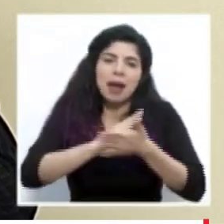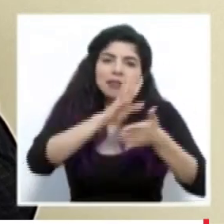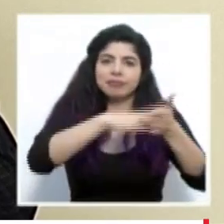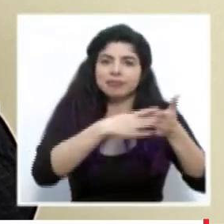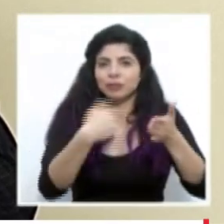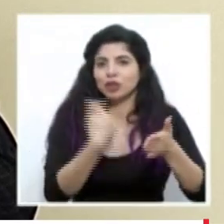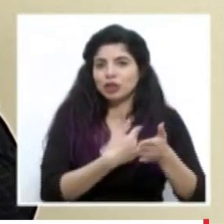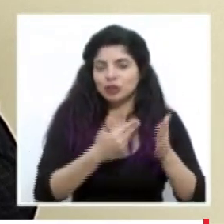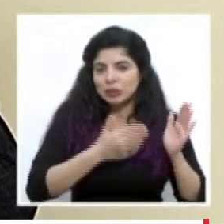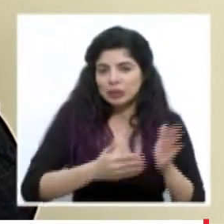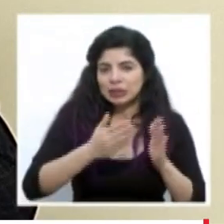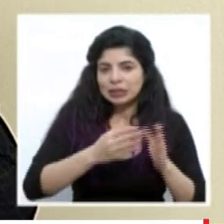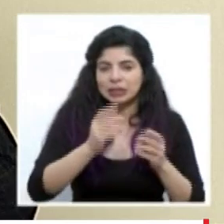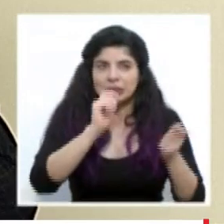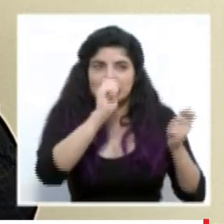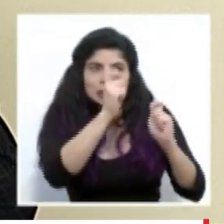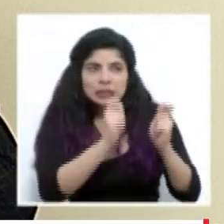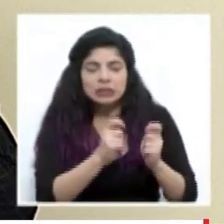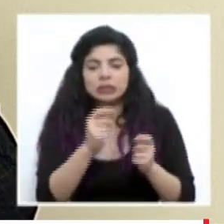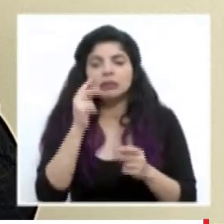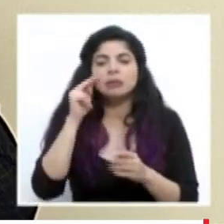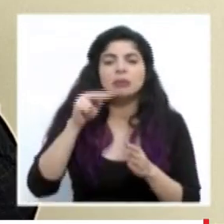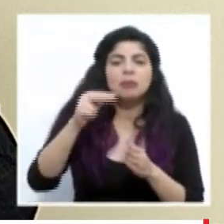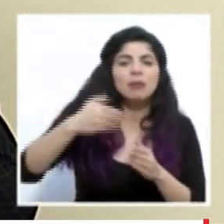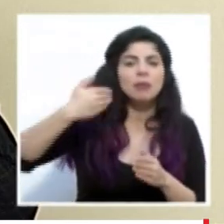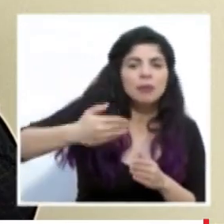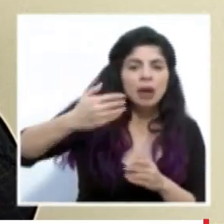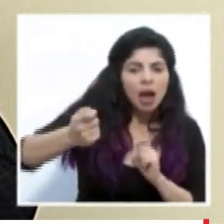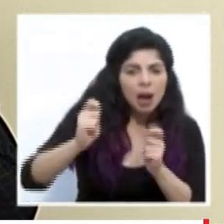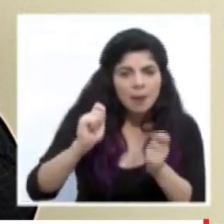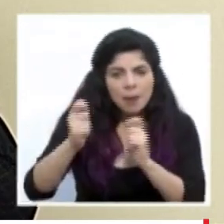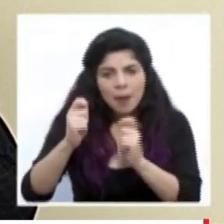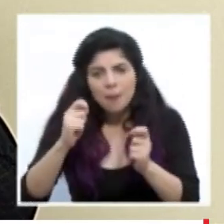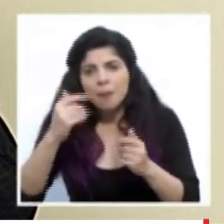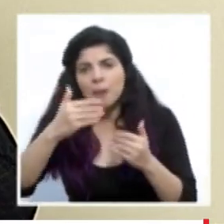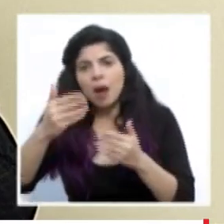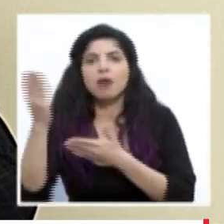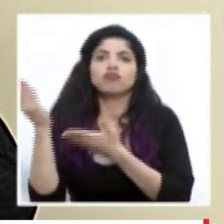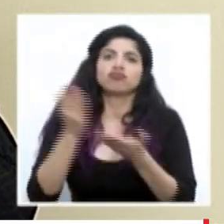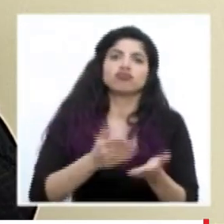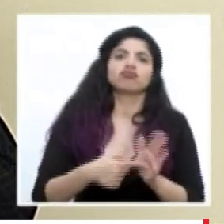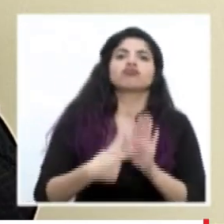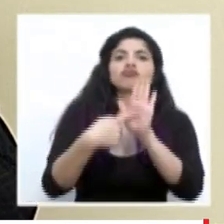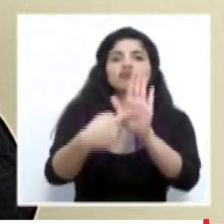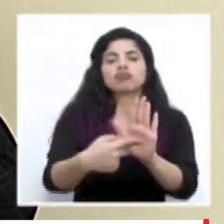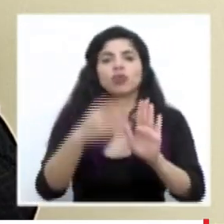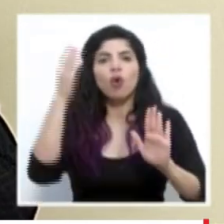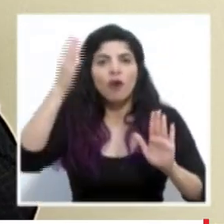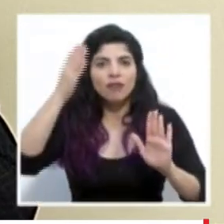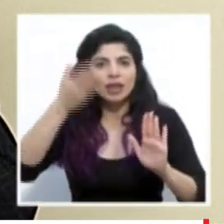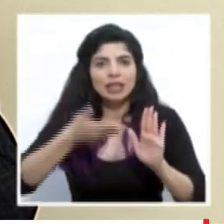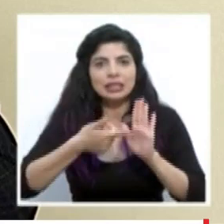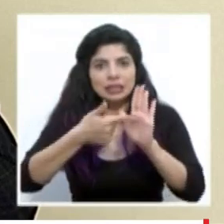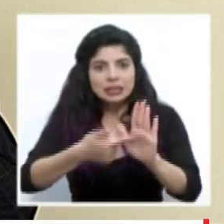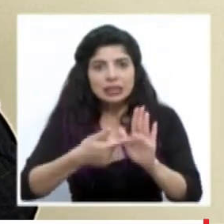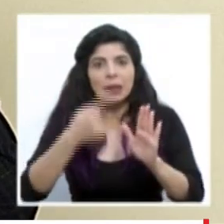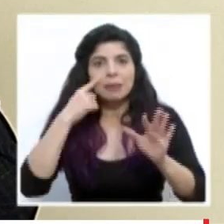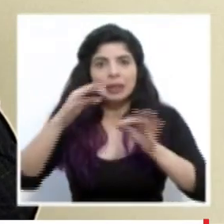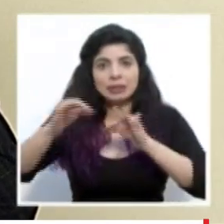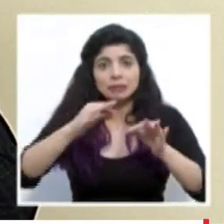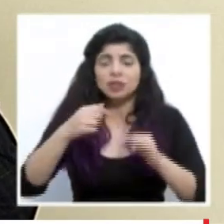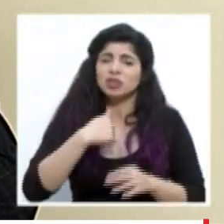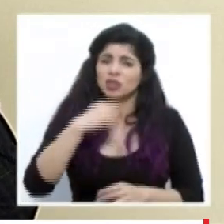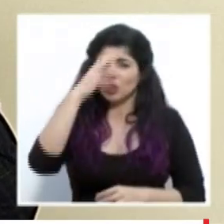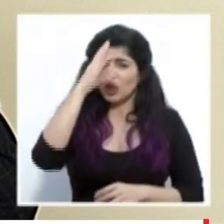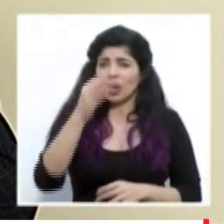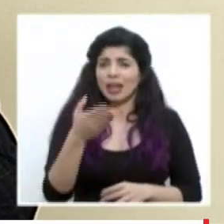hemos propuesto, de estar actualizando esas proyecciones con cierta periodicidad y llevarlas acá a la conferencia, traerlas para la conferencia de prensa y estar hablando sobre ello. Yo